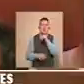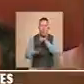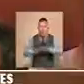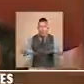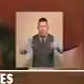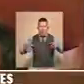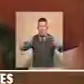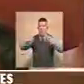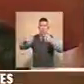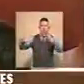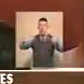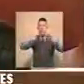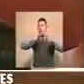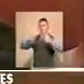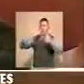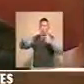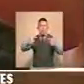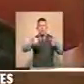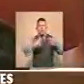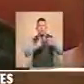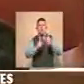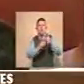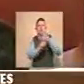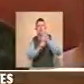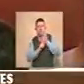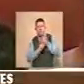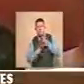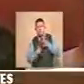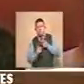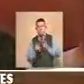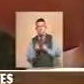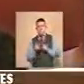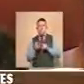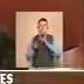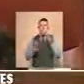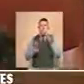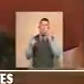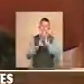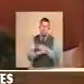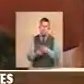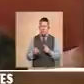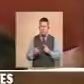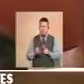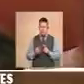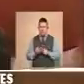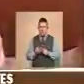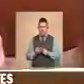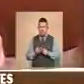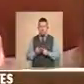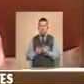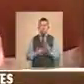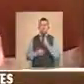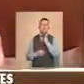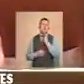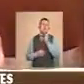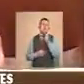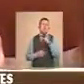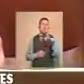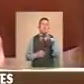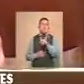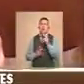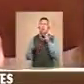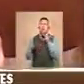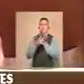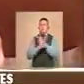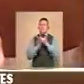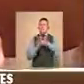escenario del secuestro, las muertes violentas, es decir, toda